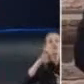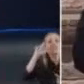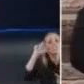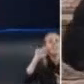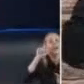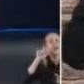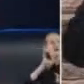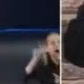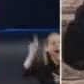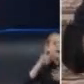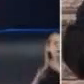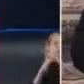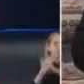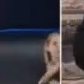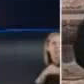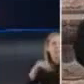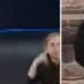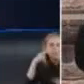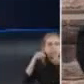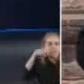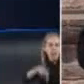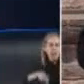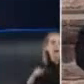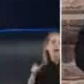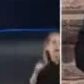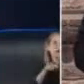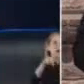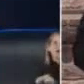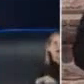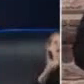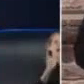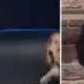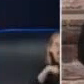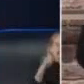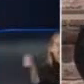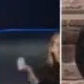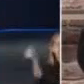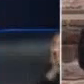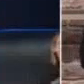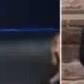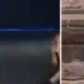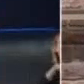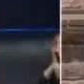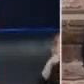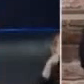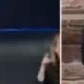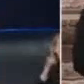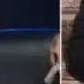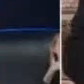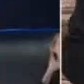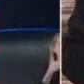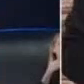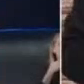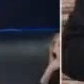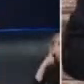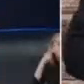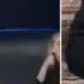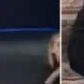descubrieron grandes cantidad de fondos el teléfono celular que se incautaron este tablet y